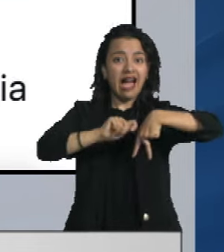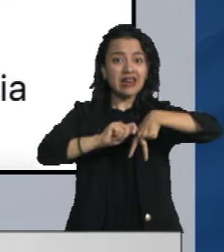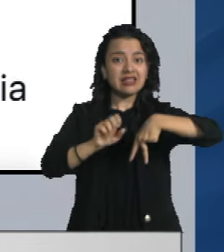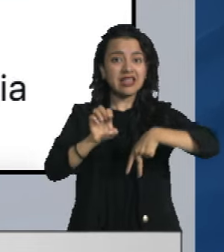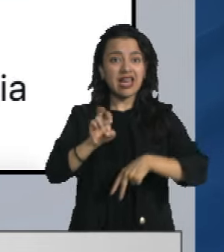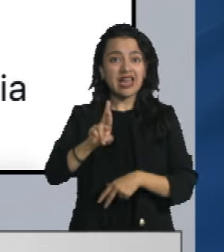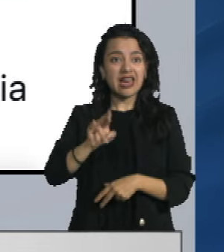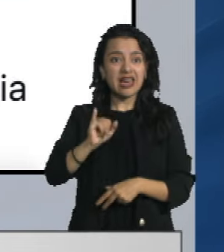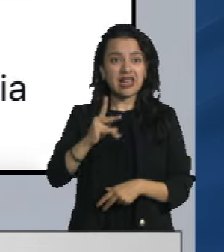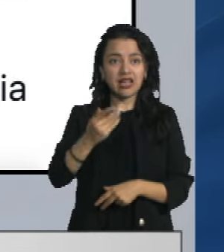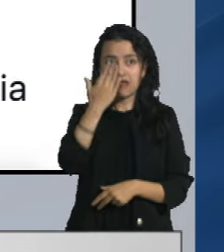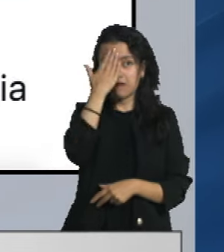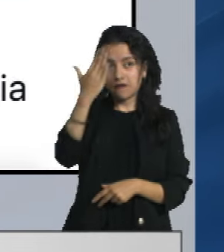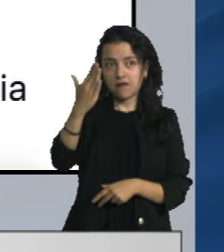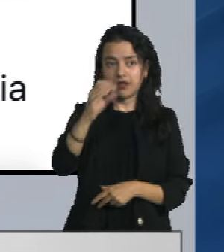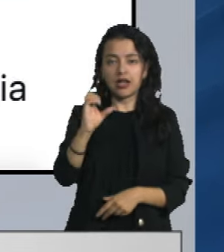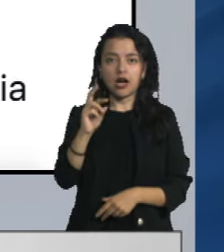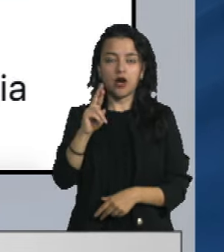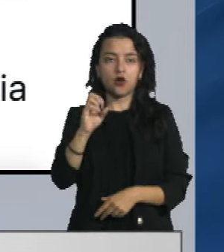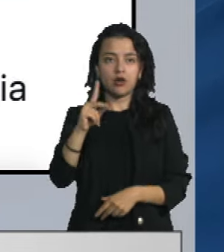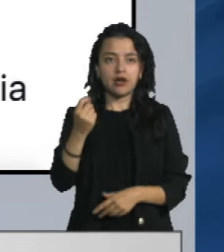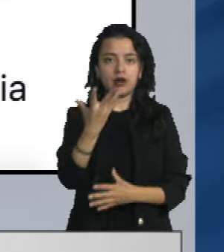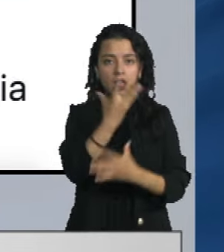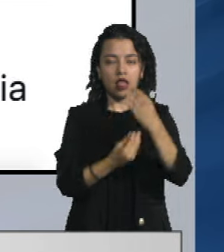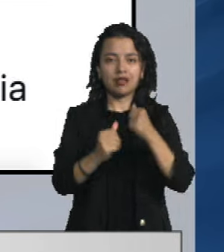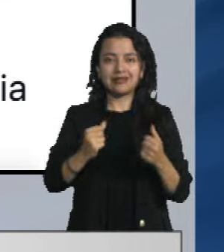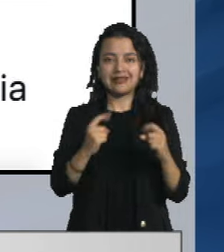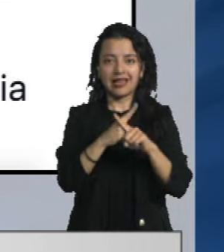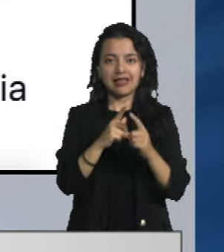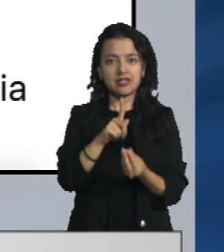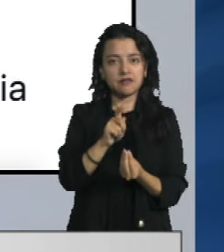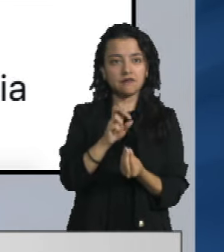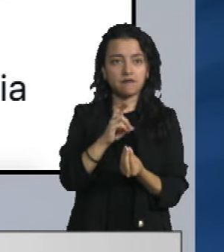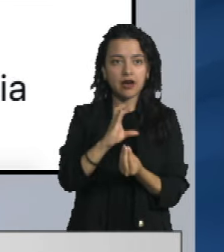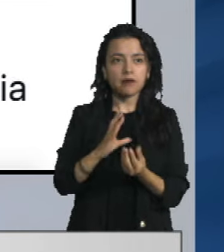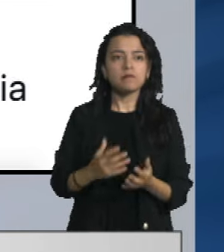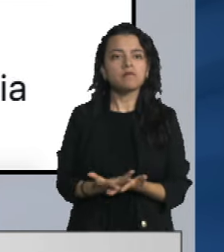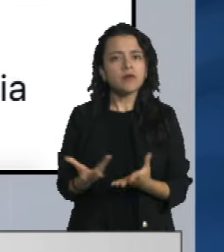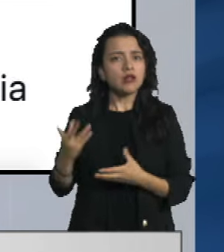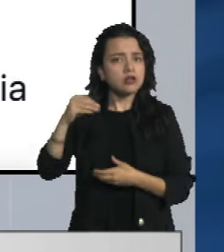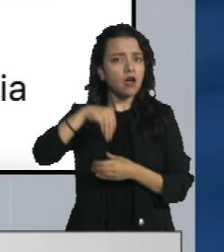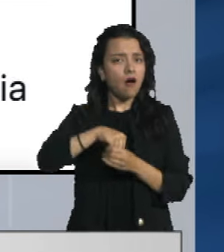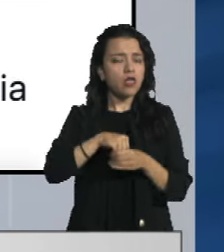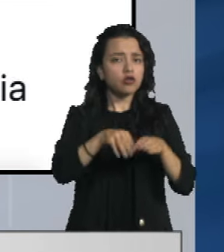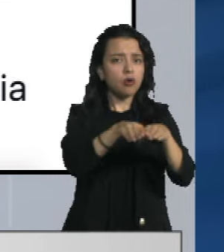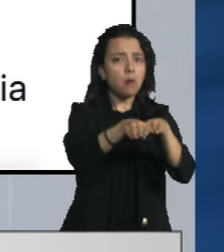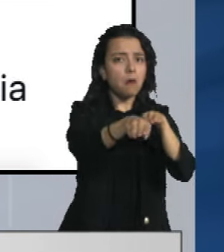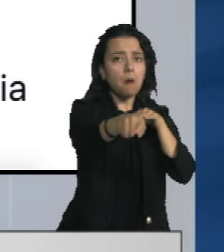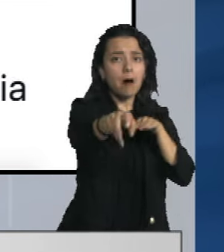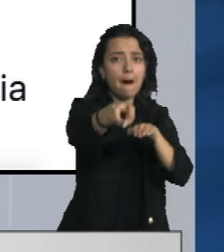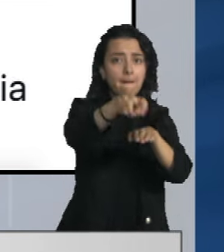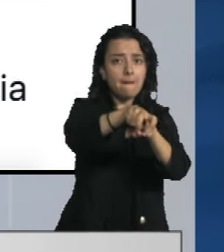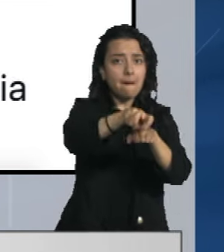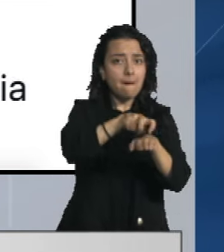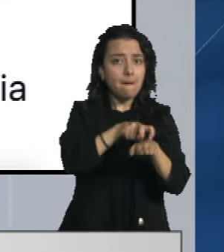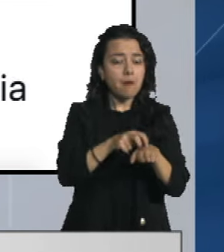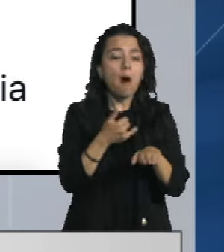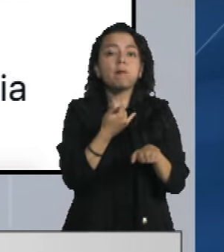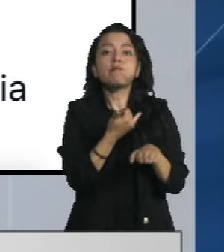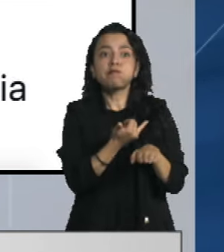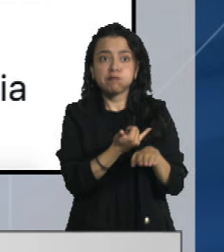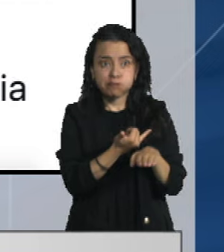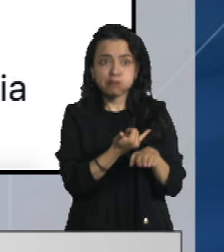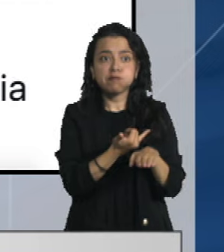Erika, del Frente Carolina Ramírez de las disidencias de las FARC, que hacía parte de la caravana que fue detenida en Antioquia por el Ejército